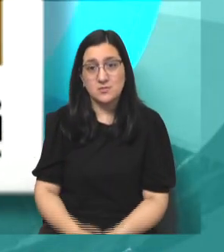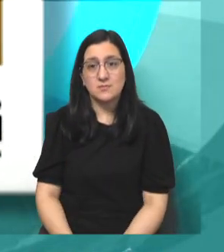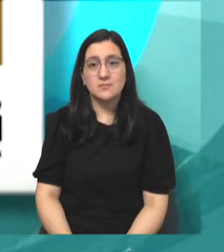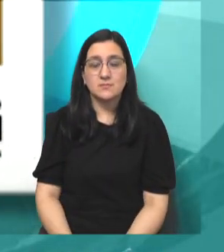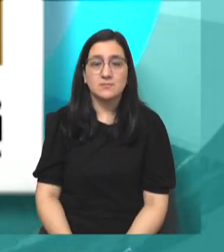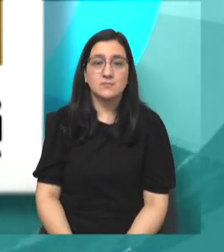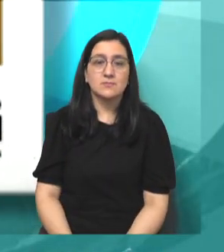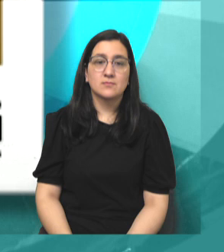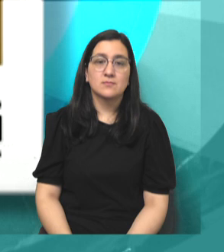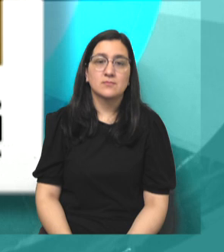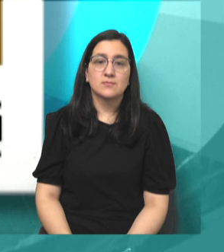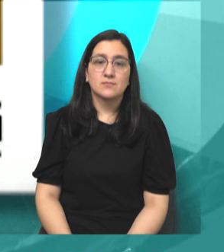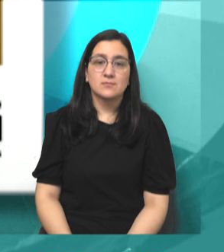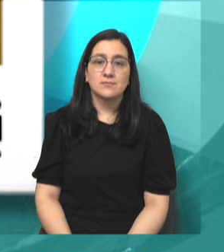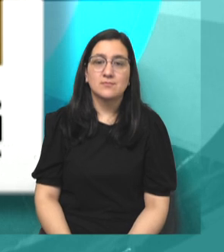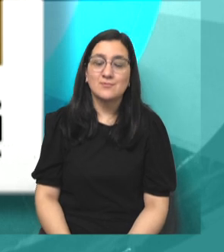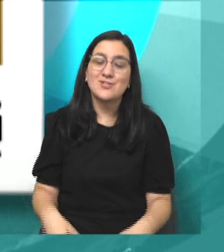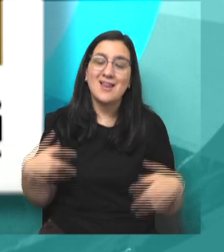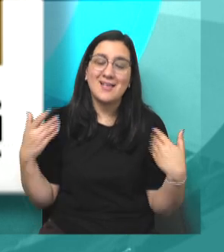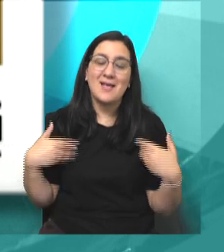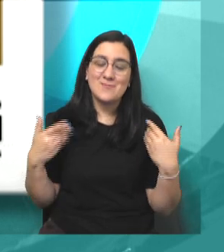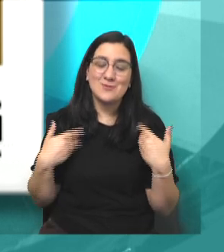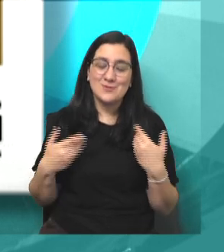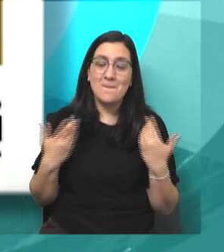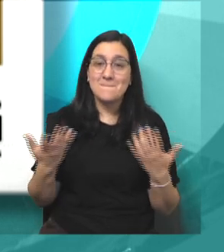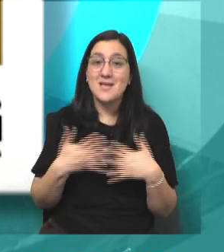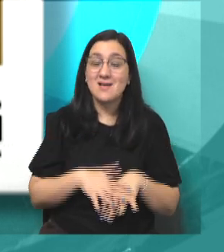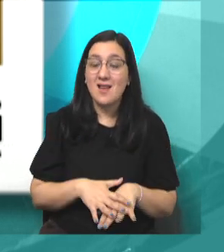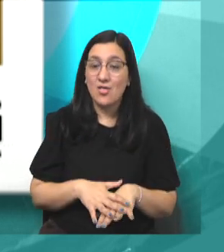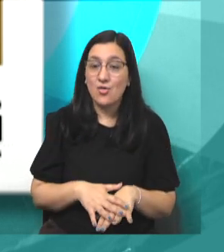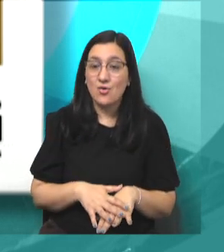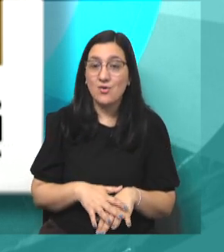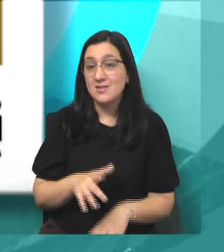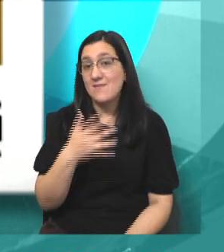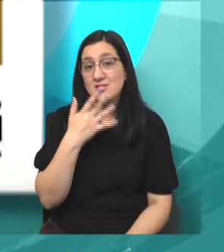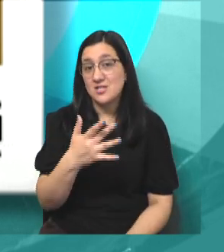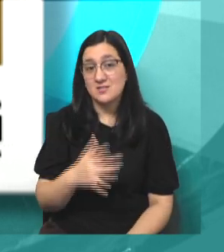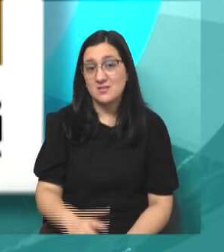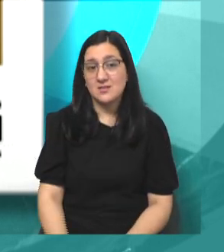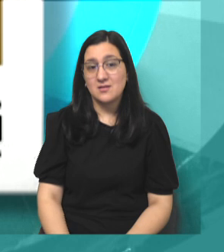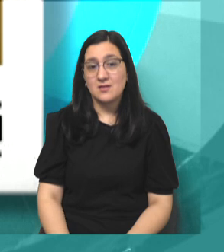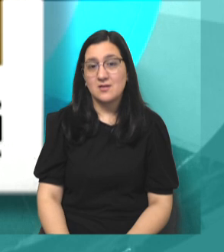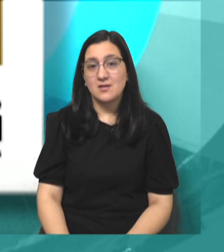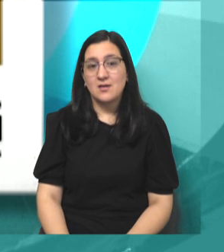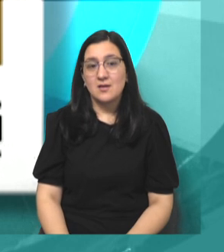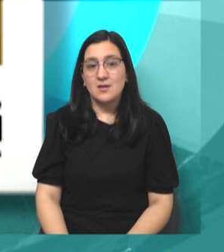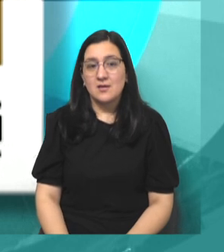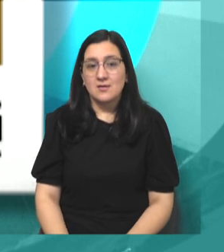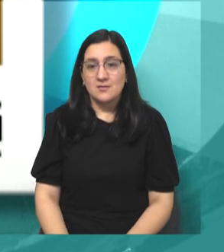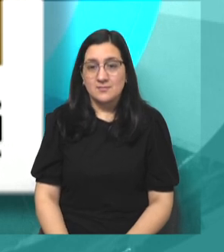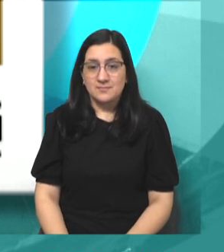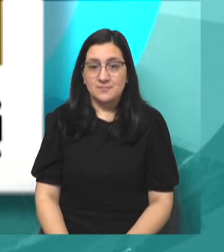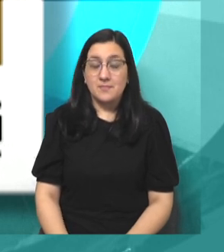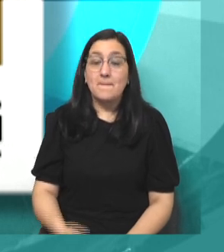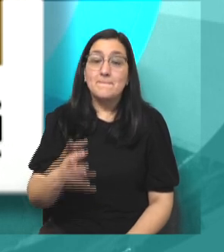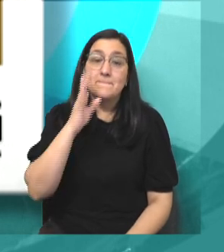bueno... Están quedando pocos lugares. Nos alegramos mucho. En mezclado con todo eso, esta belleza, estas costuras, que tiene que ver, y perdón